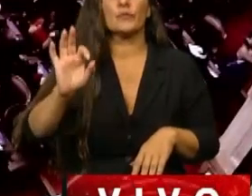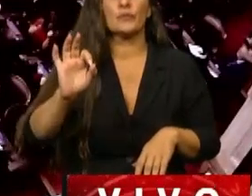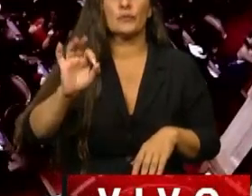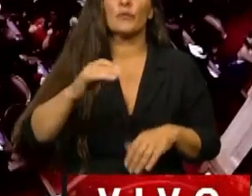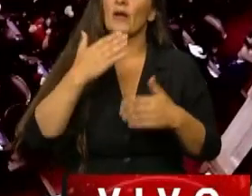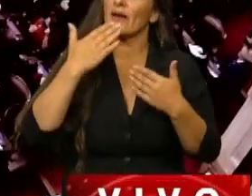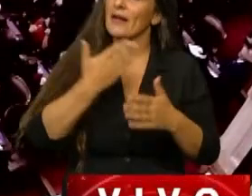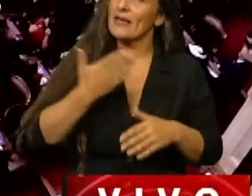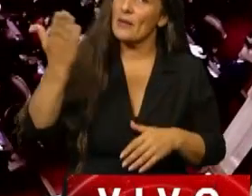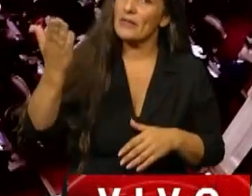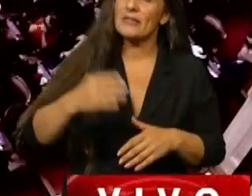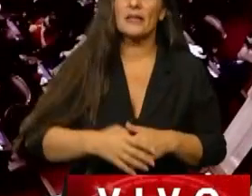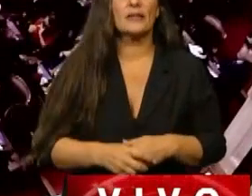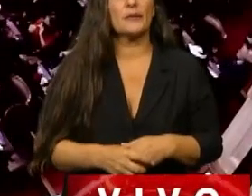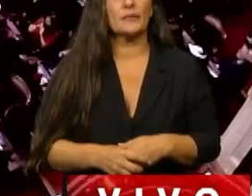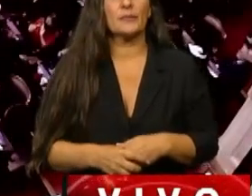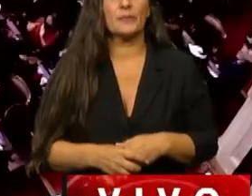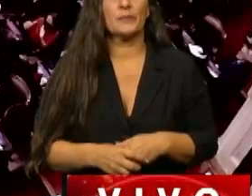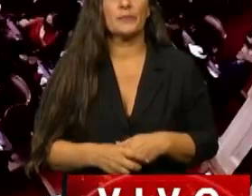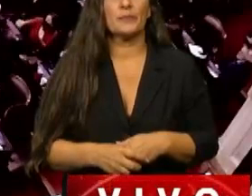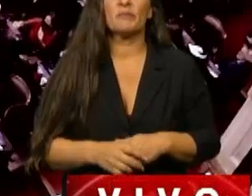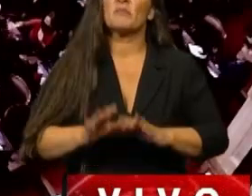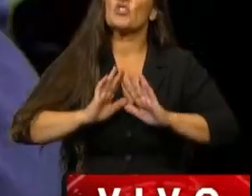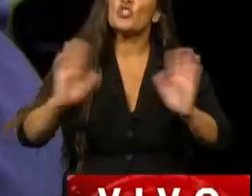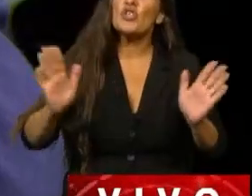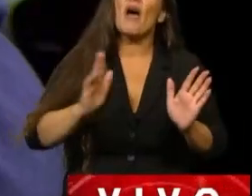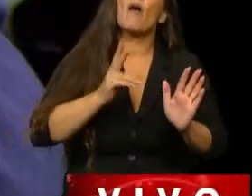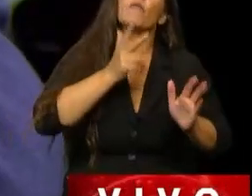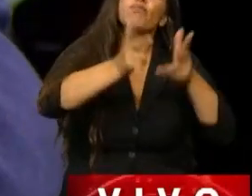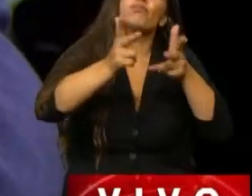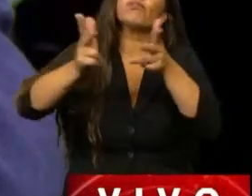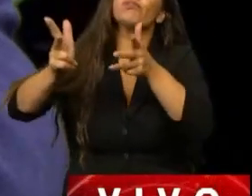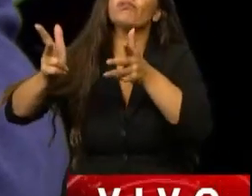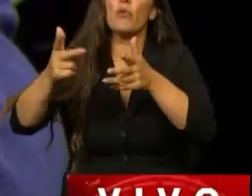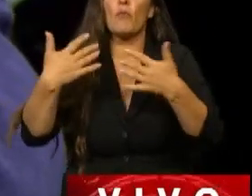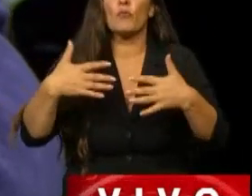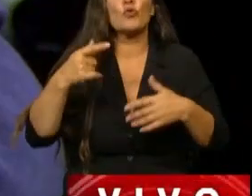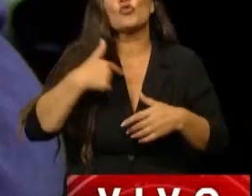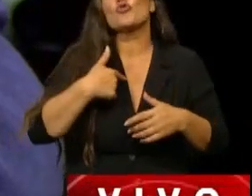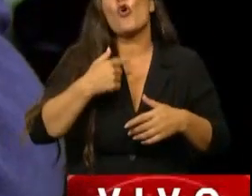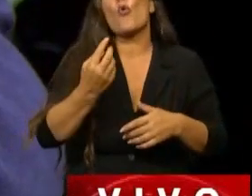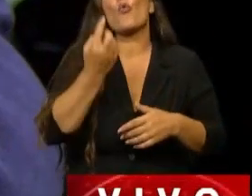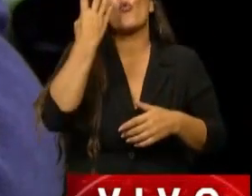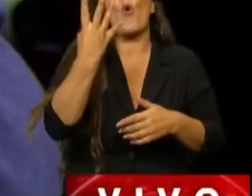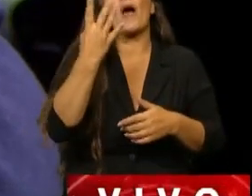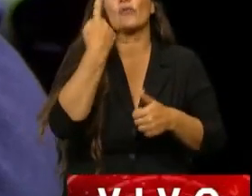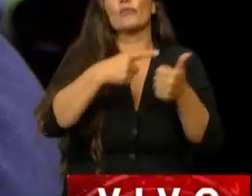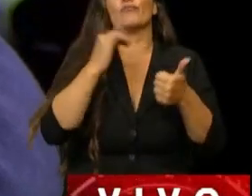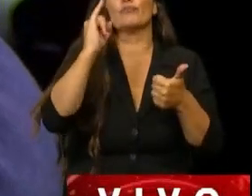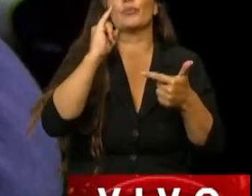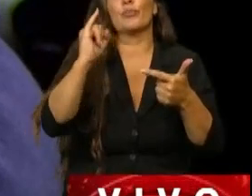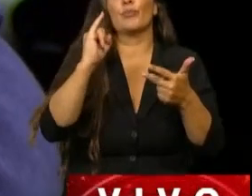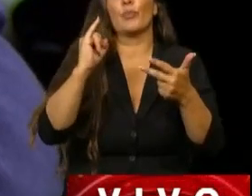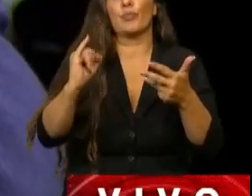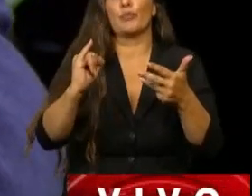Gracias, presidente. Ya se ha dicho mucho, voy a limitarme a 4 observaciones.